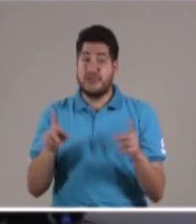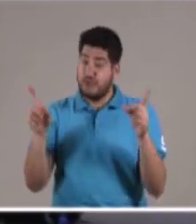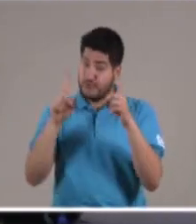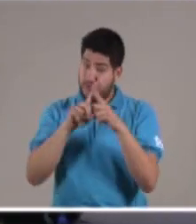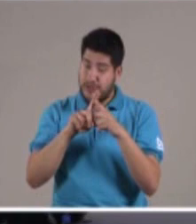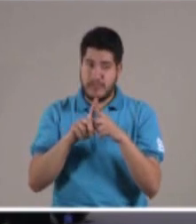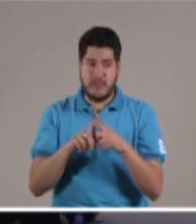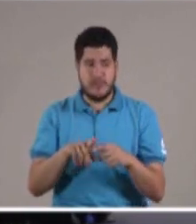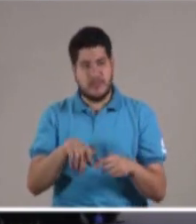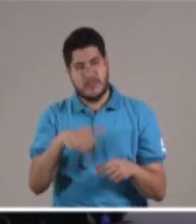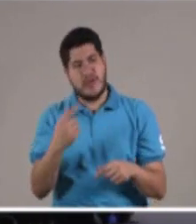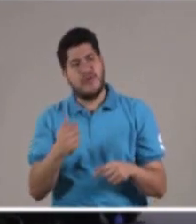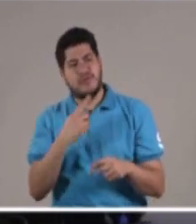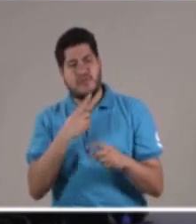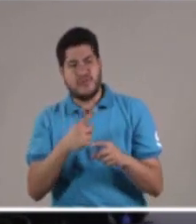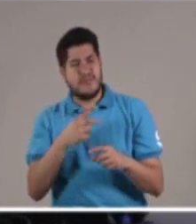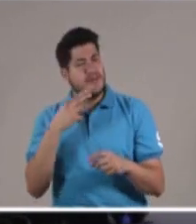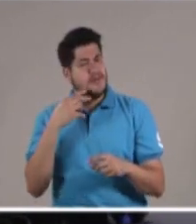juntamos